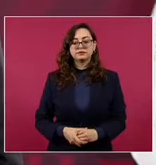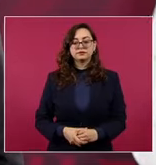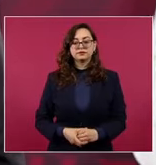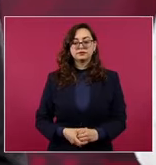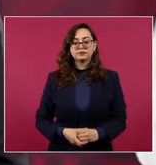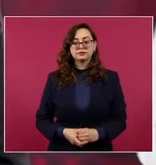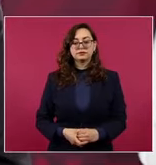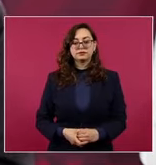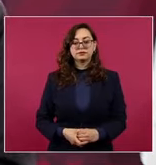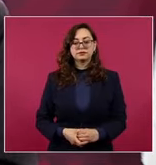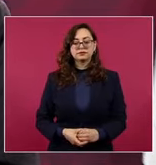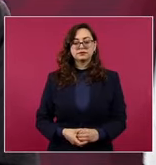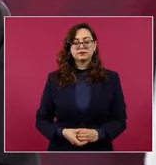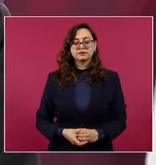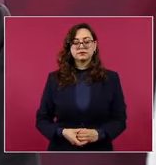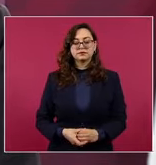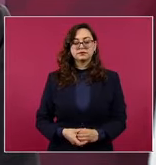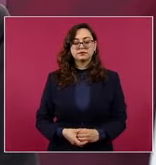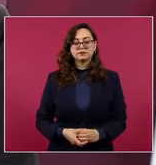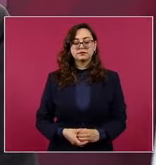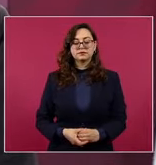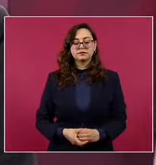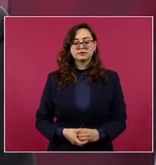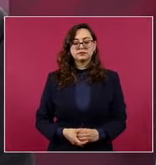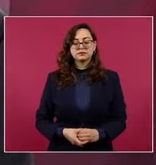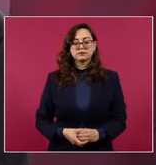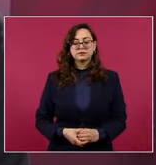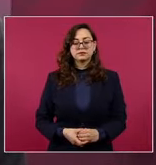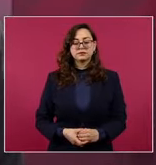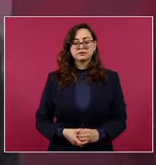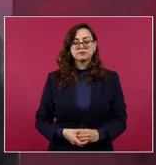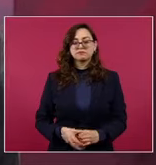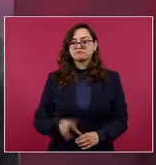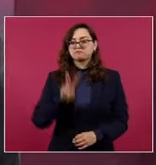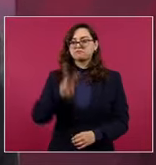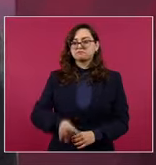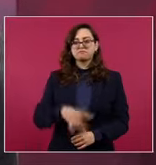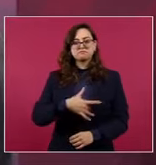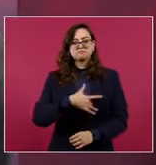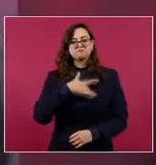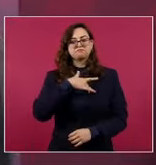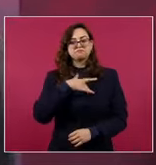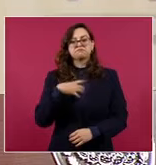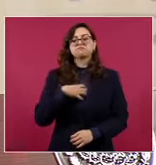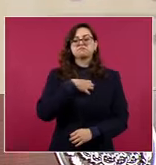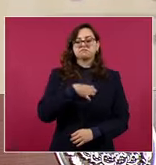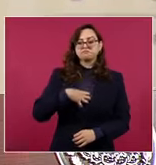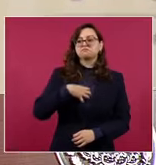expresar mi satisfacción porque se va avanzando